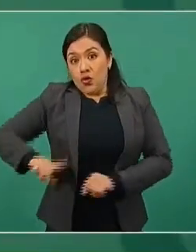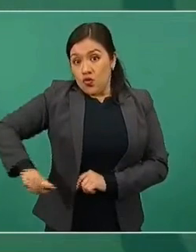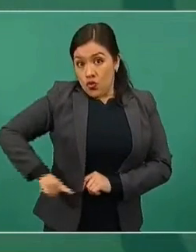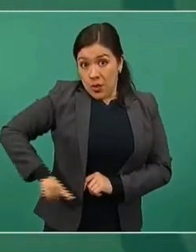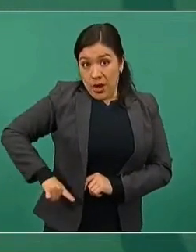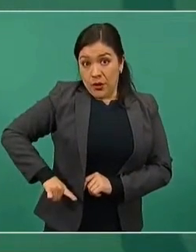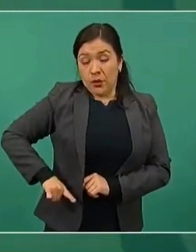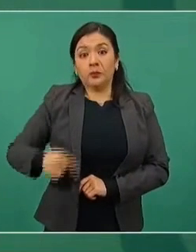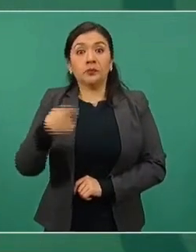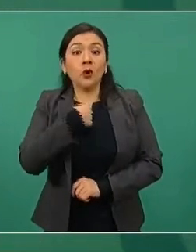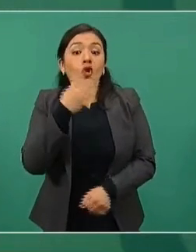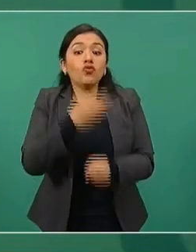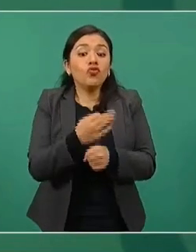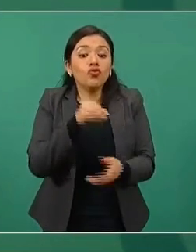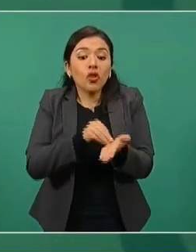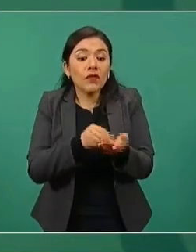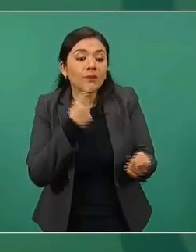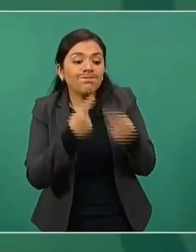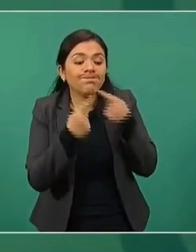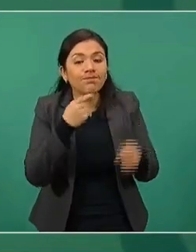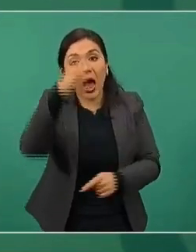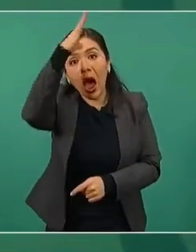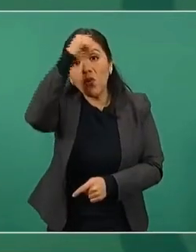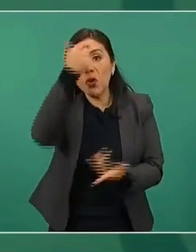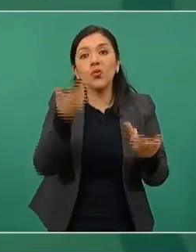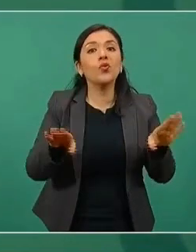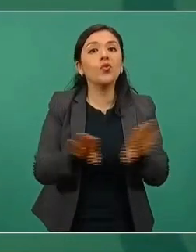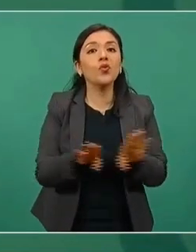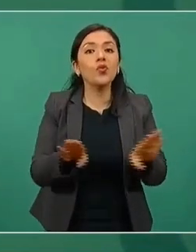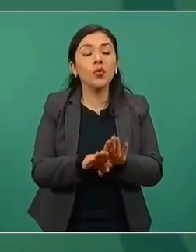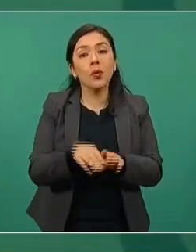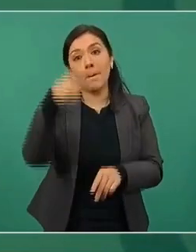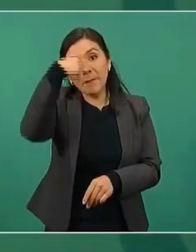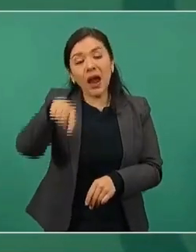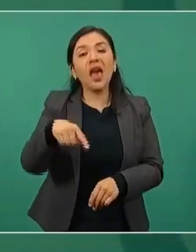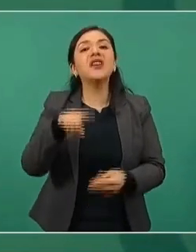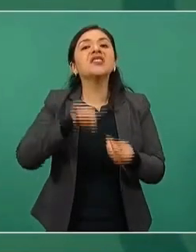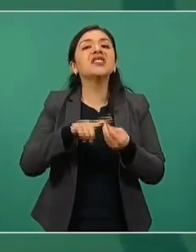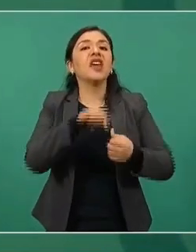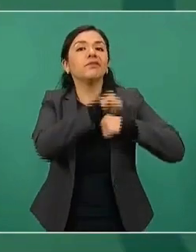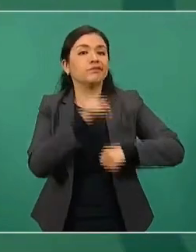nos estamos poniendo de acuerdo para que queden guardias,